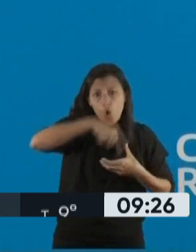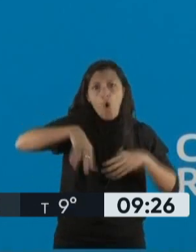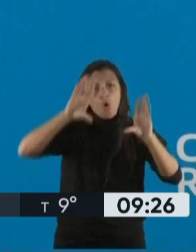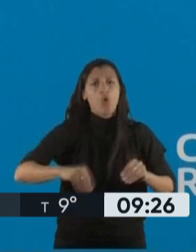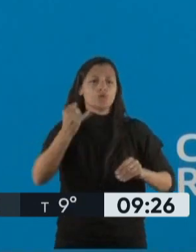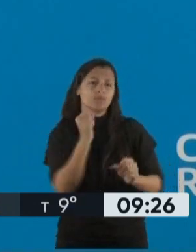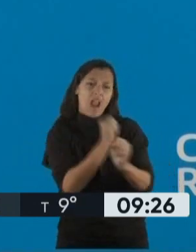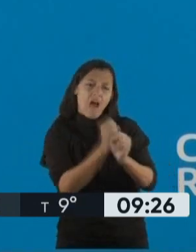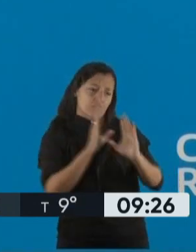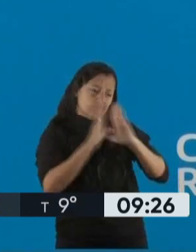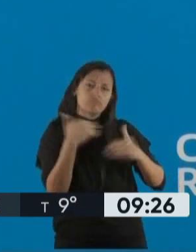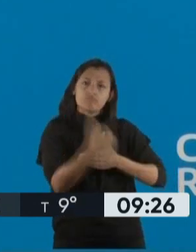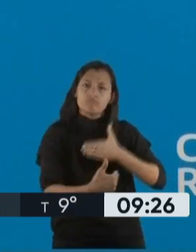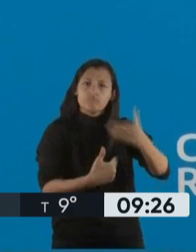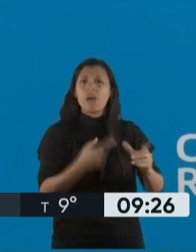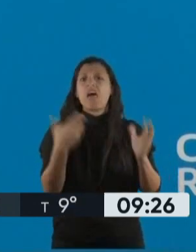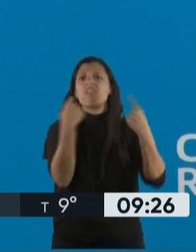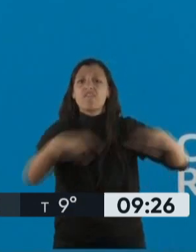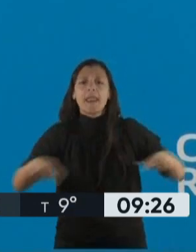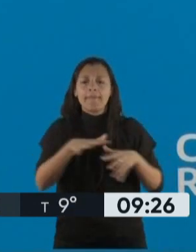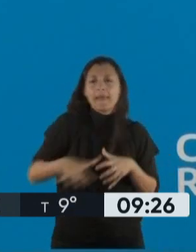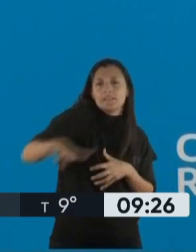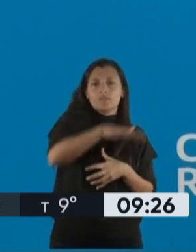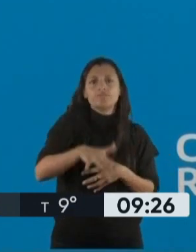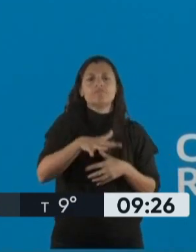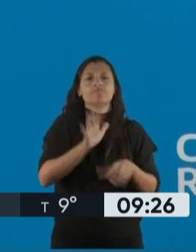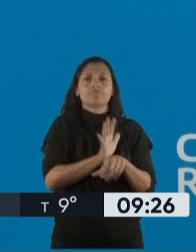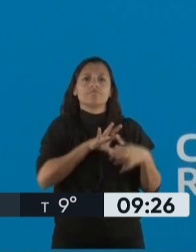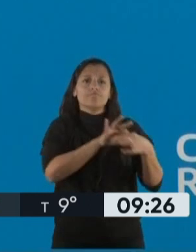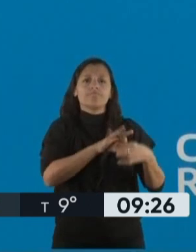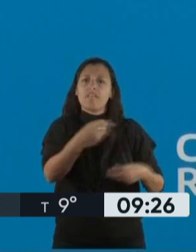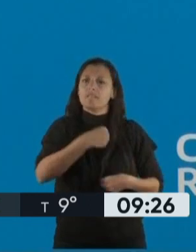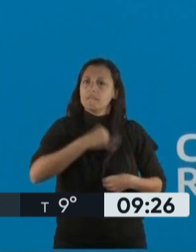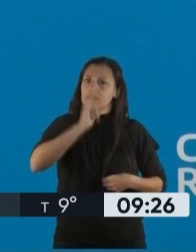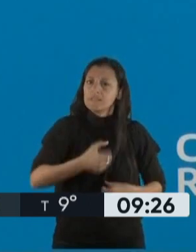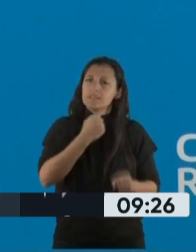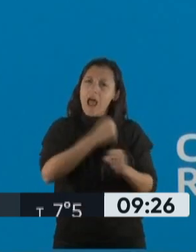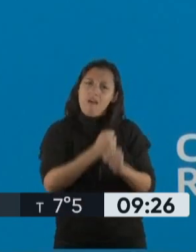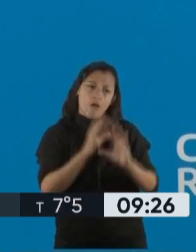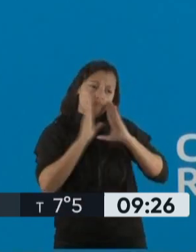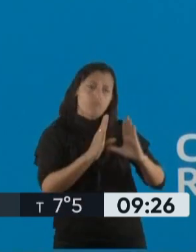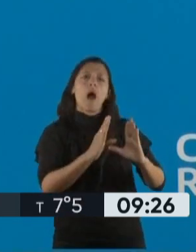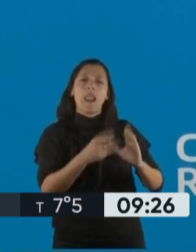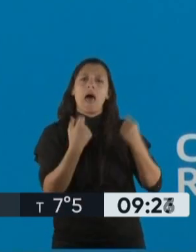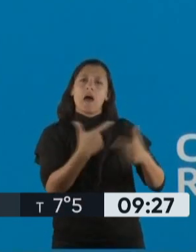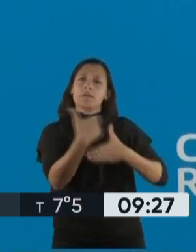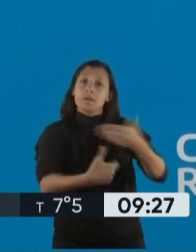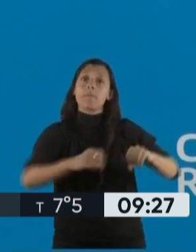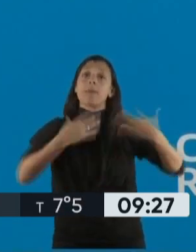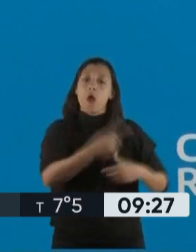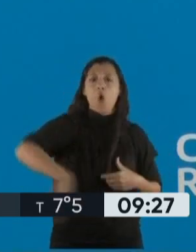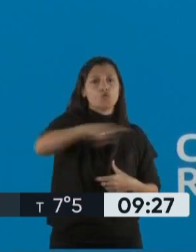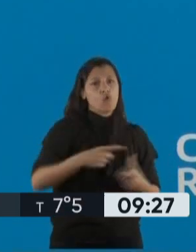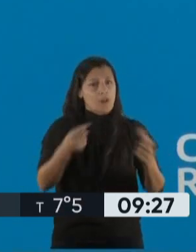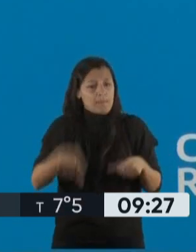muy importantes en áreas del gobierno y las llevan adelante con mucha vocación de trabajar y de transformación, que es lo que todos necesitamos en